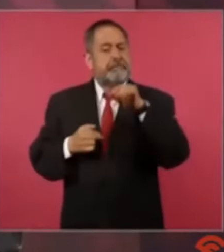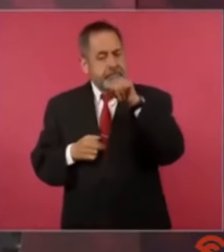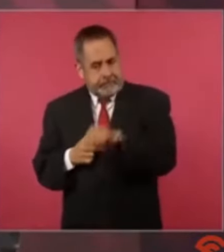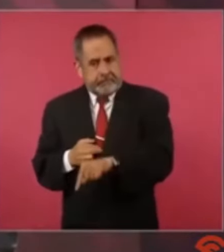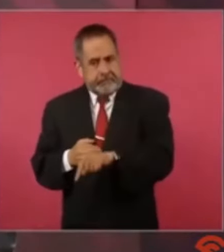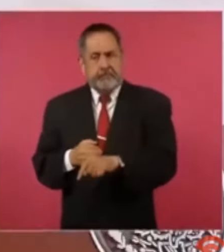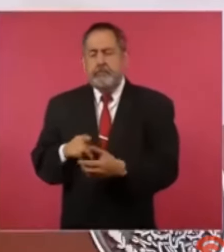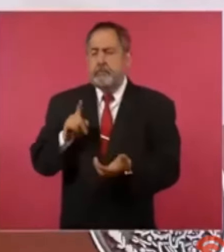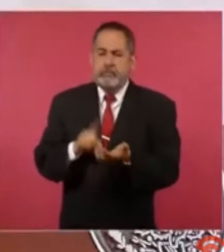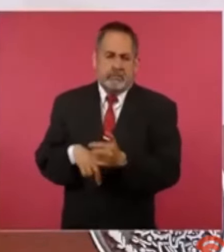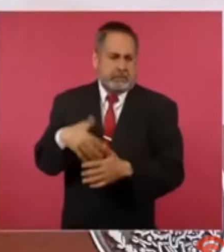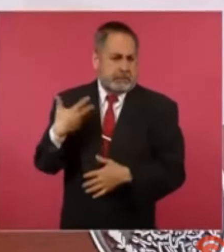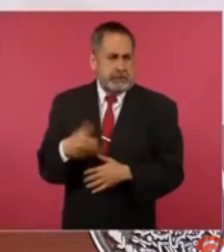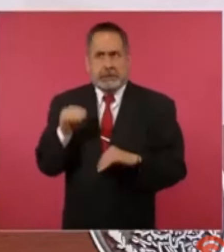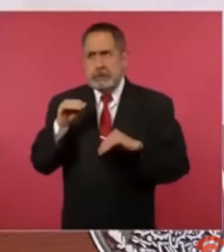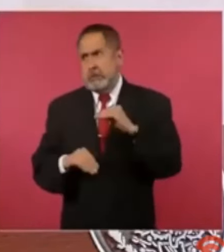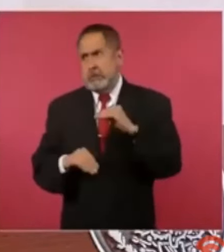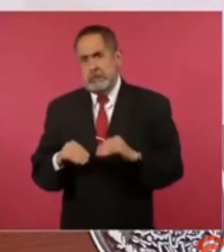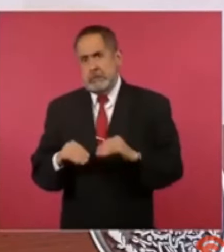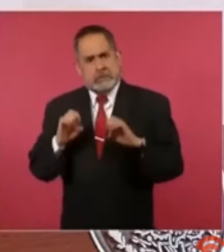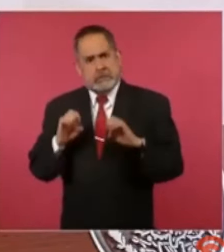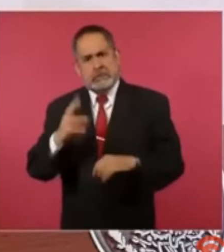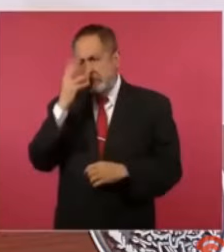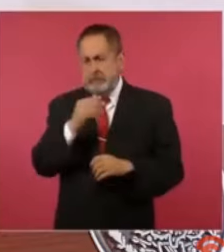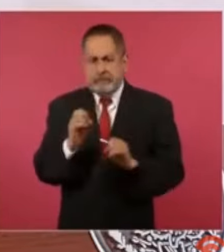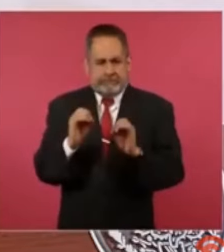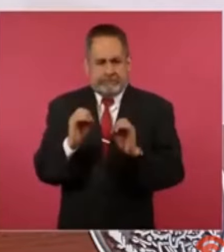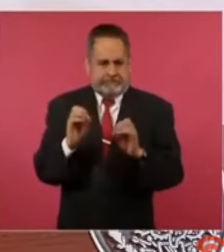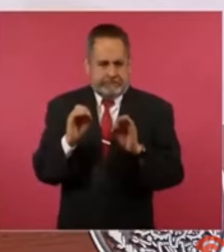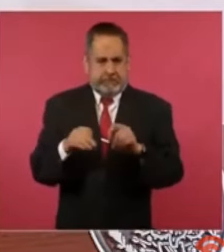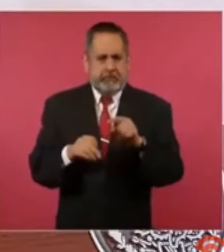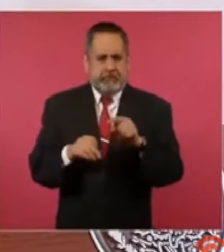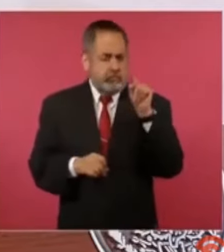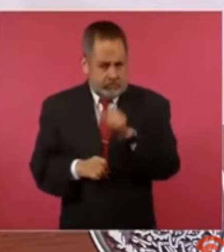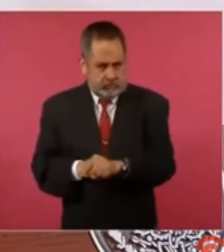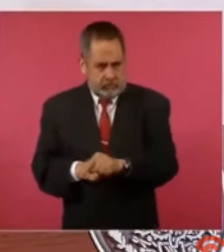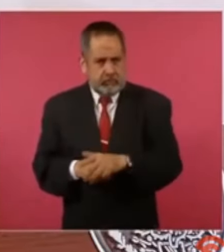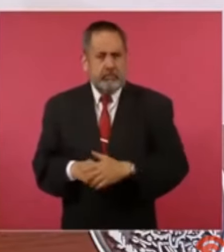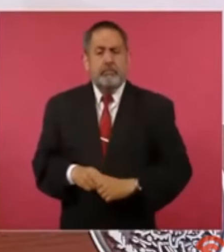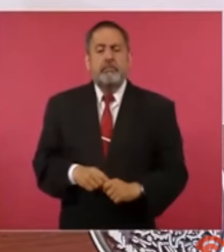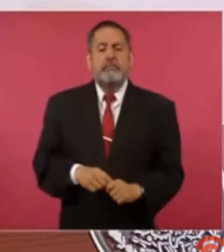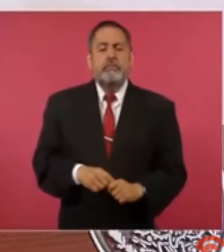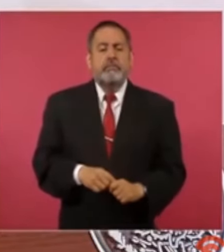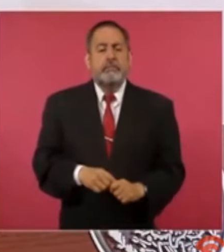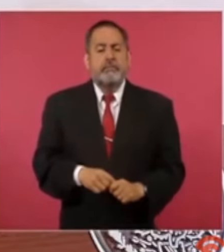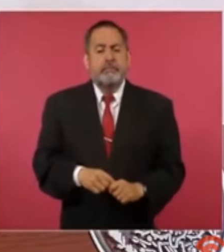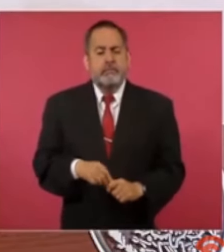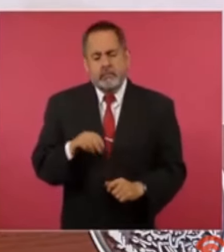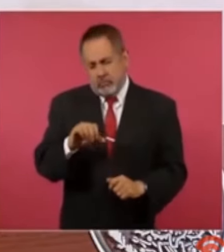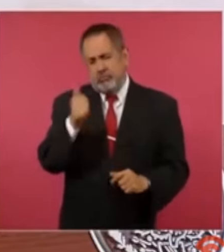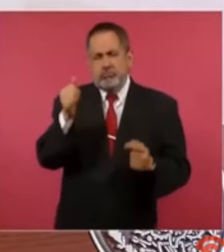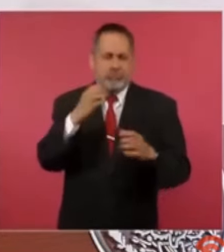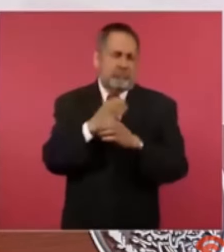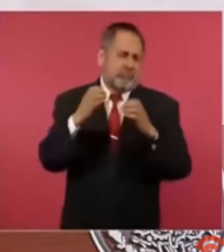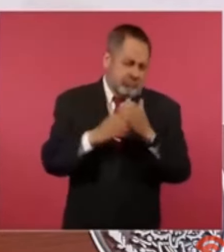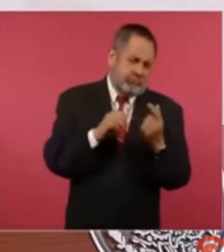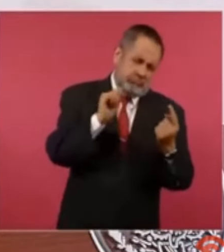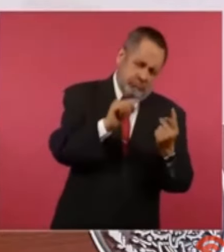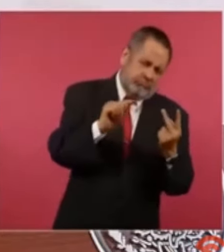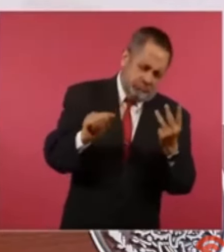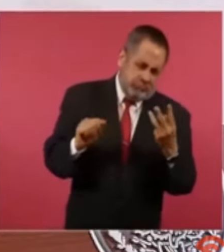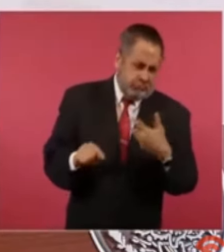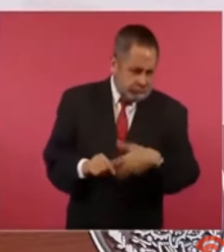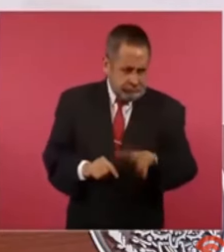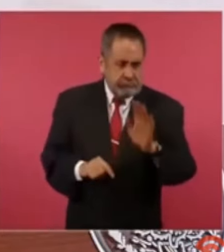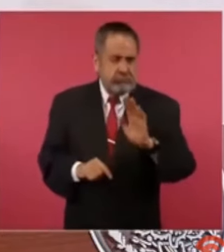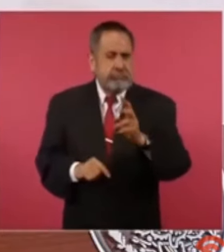una gran instalación. Ahí va a estar la oficina de aduanas y otras cosas, pero,